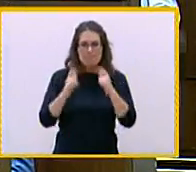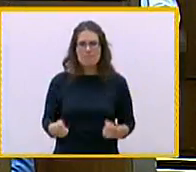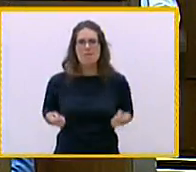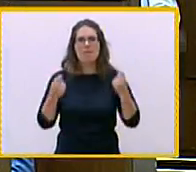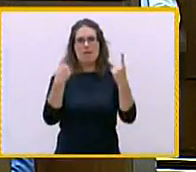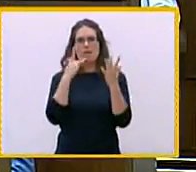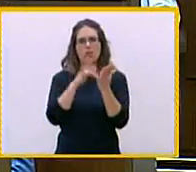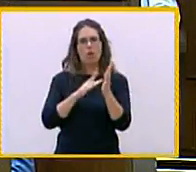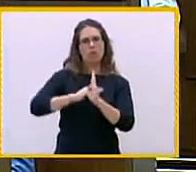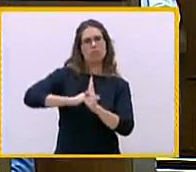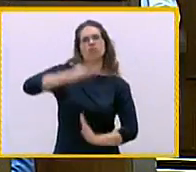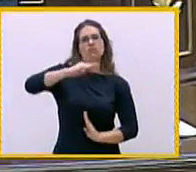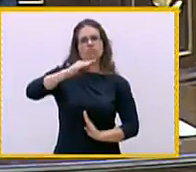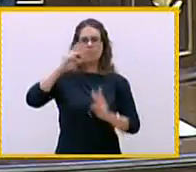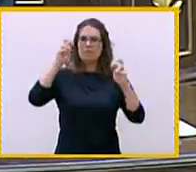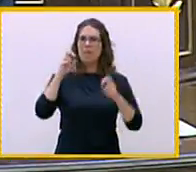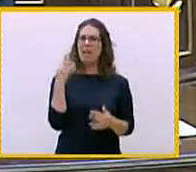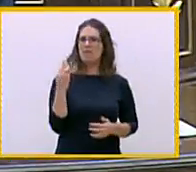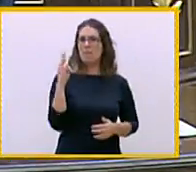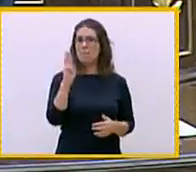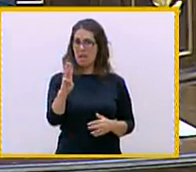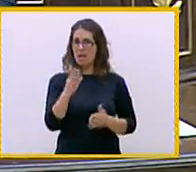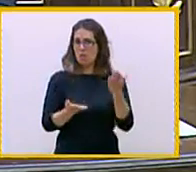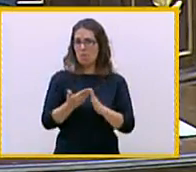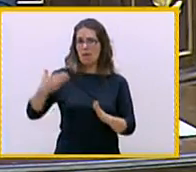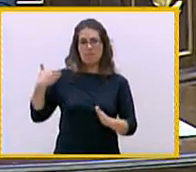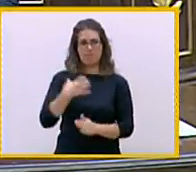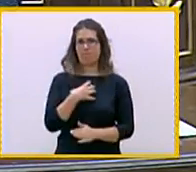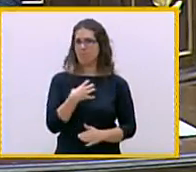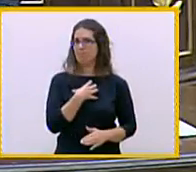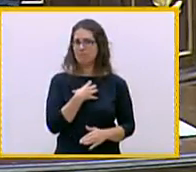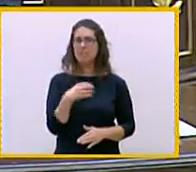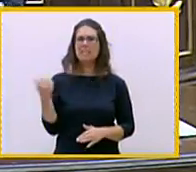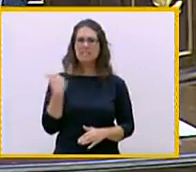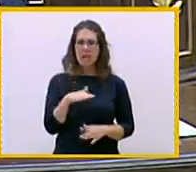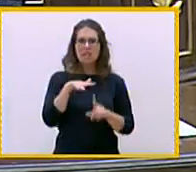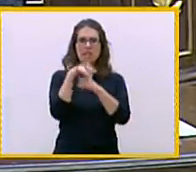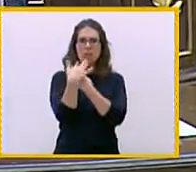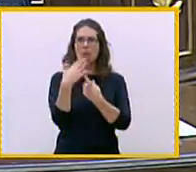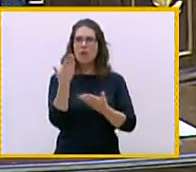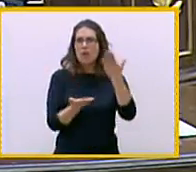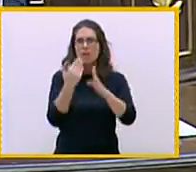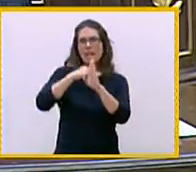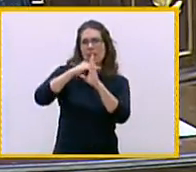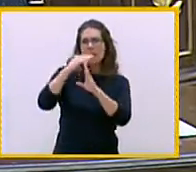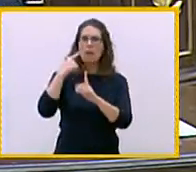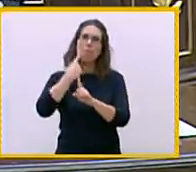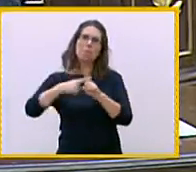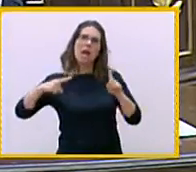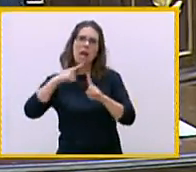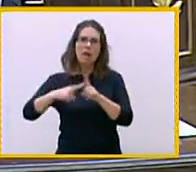formación profesional, en máximos históricos, y aún lejos de los niveles medios de los